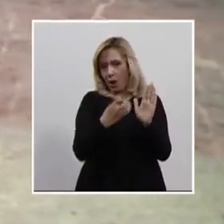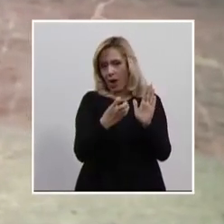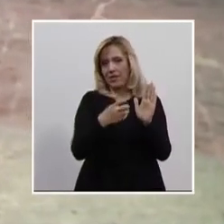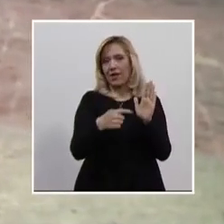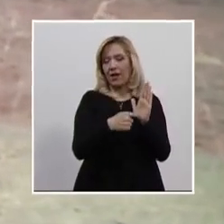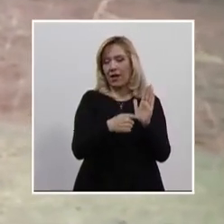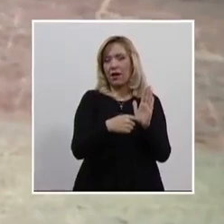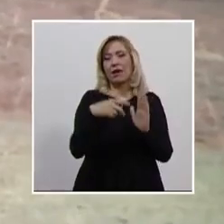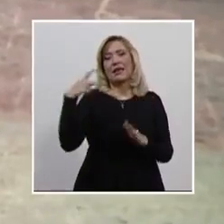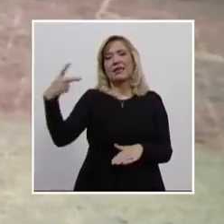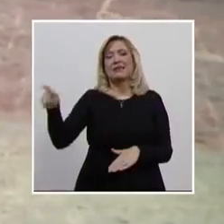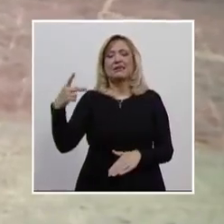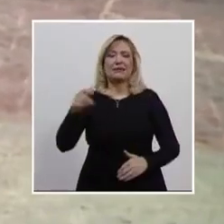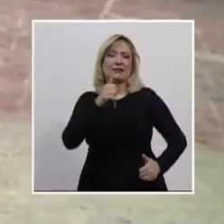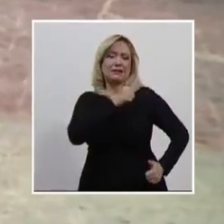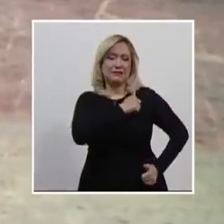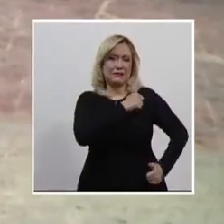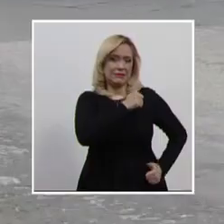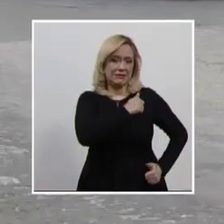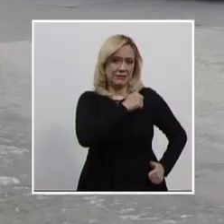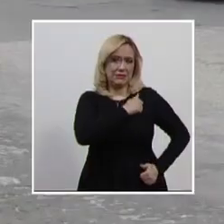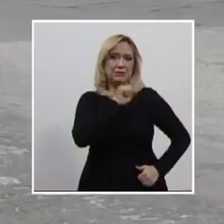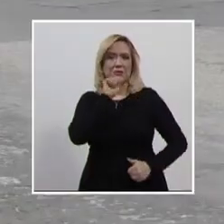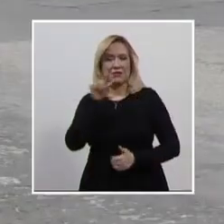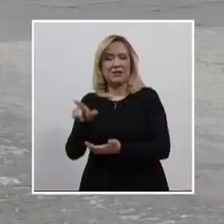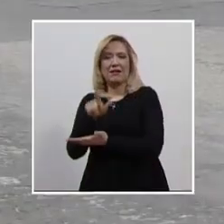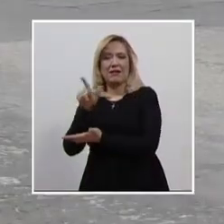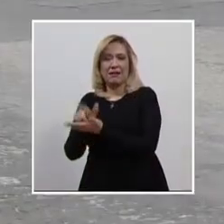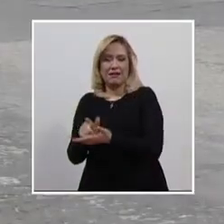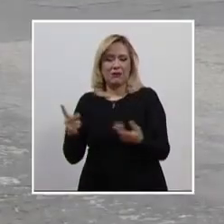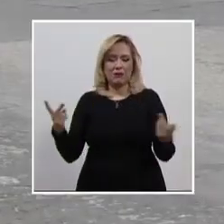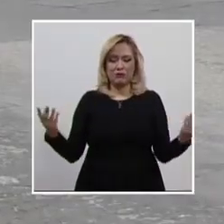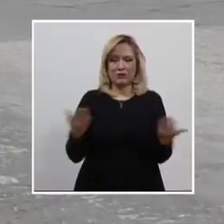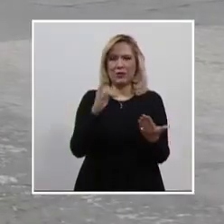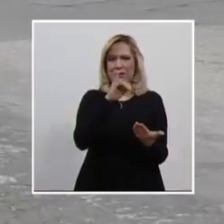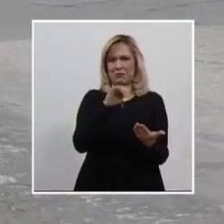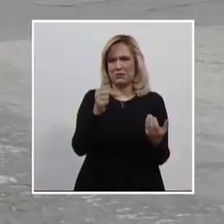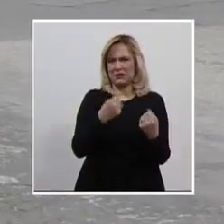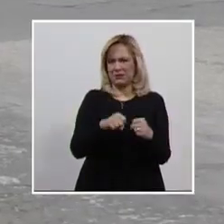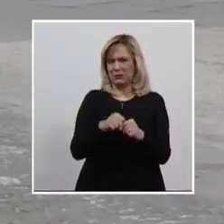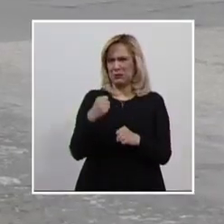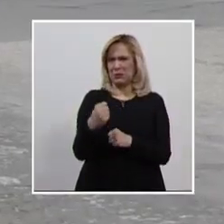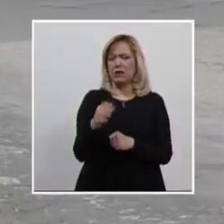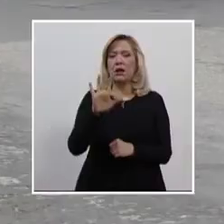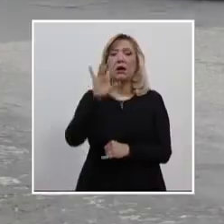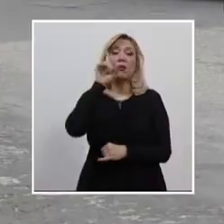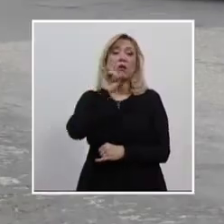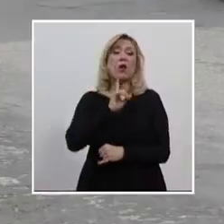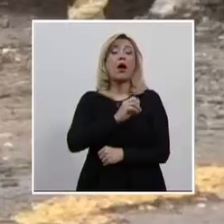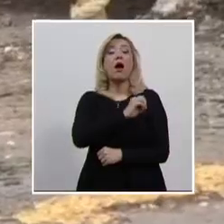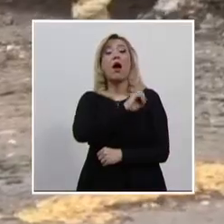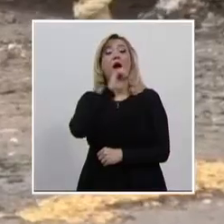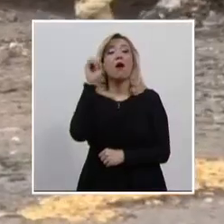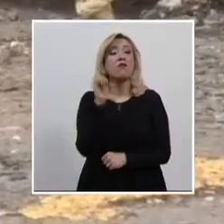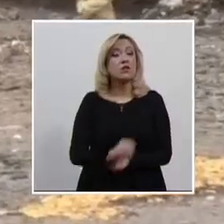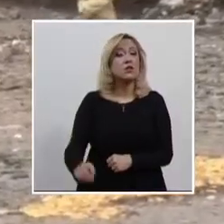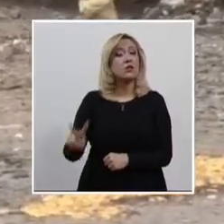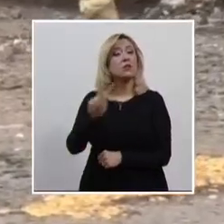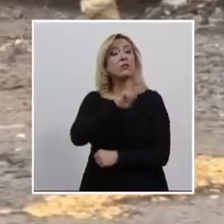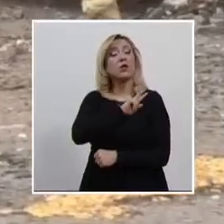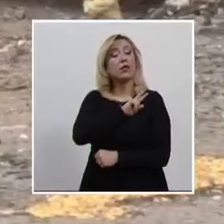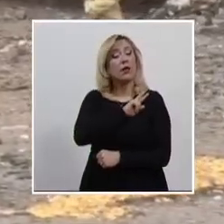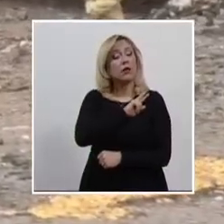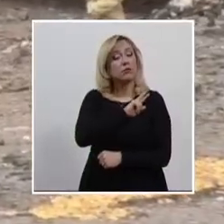Seguridad Social para las Fuerzas Armadas, que establece como requisito que la mujer se mantenga como viuda para seguir recibiendo